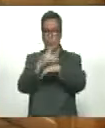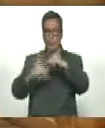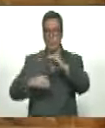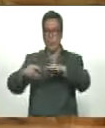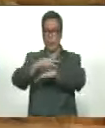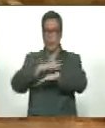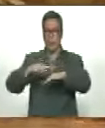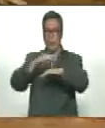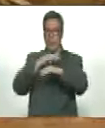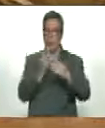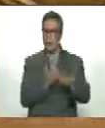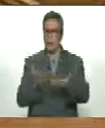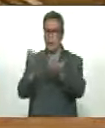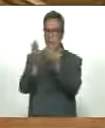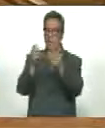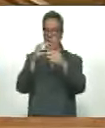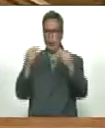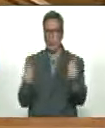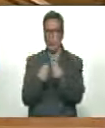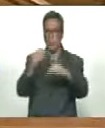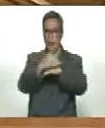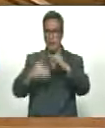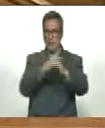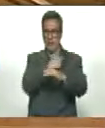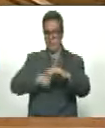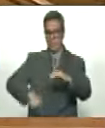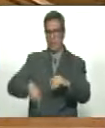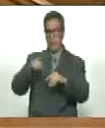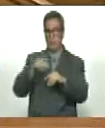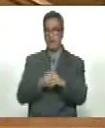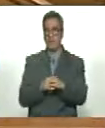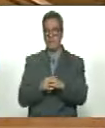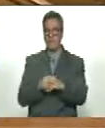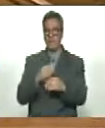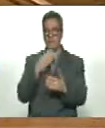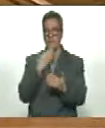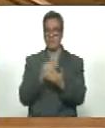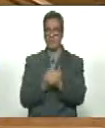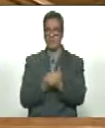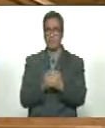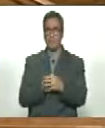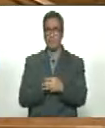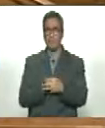viceministros, por favor, sírvanse a acompañar a la vicepresidenta ejecutiva.